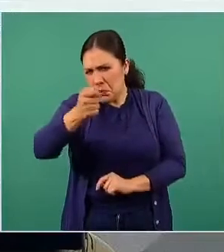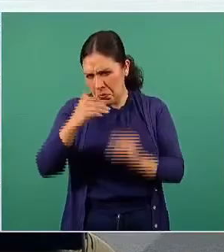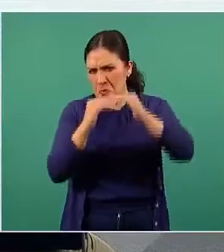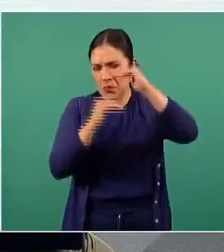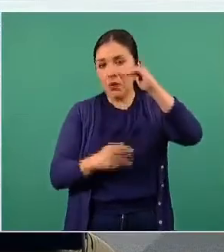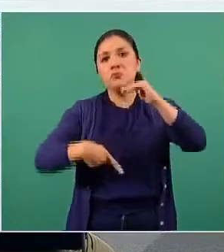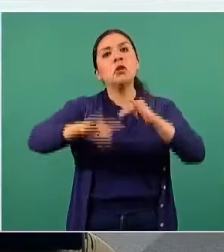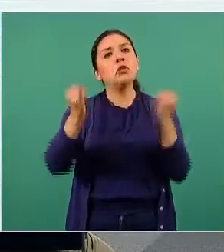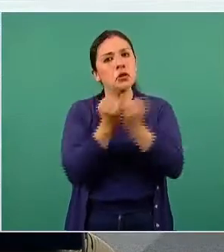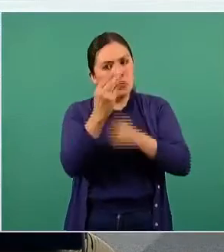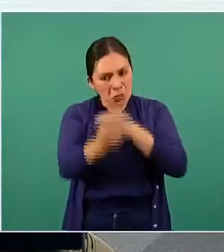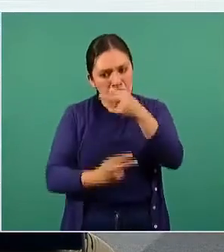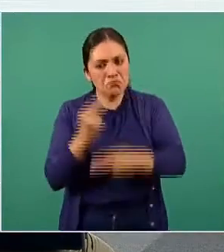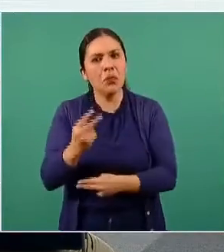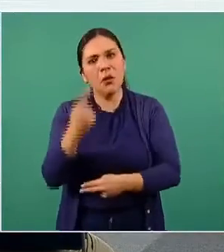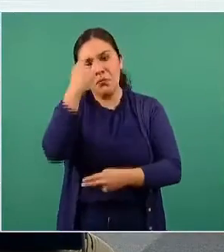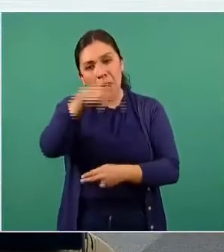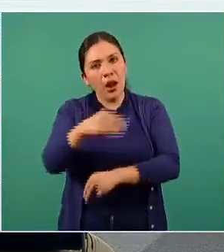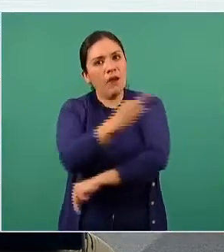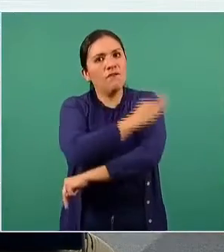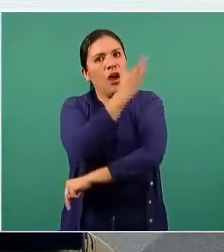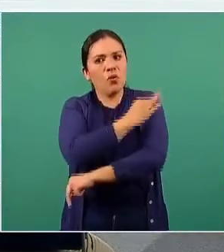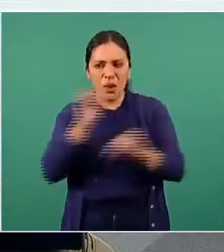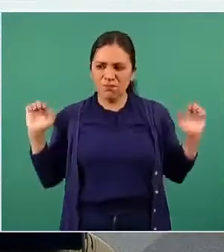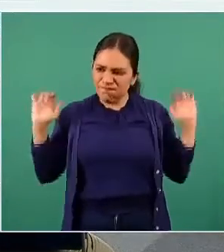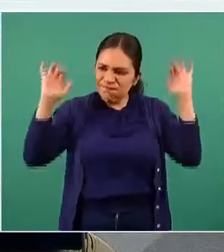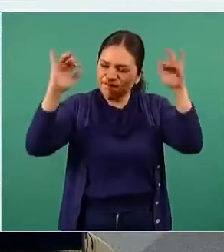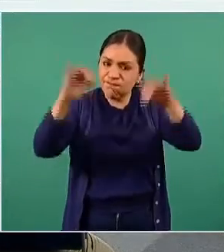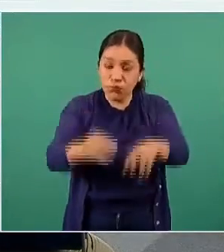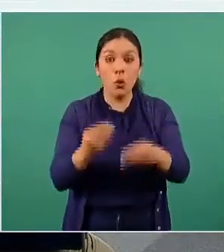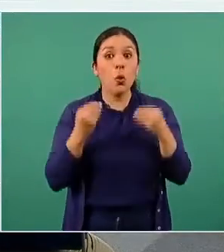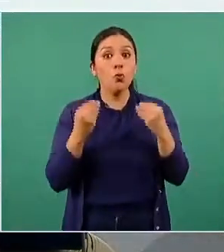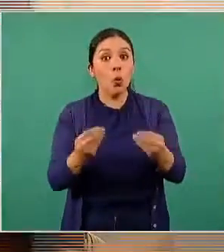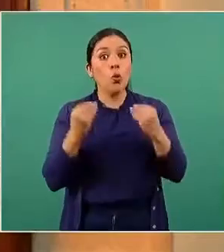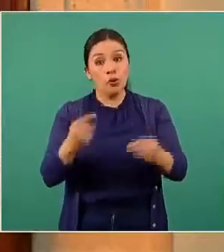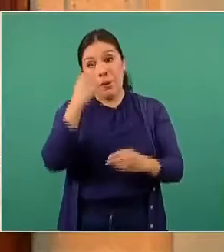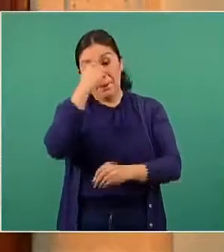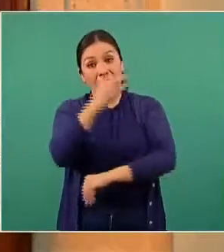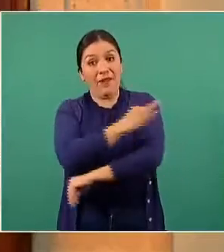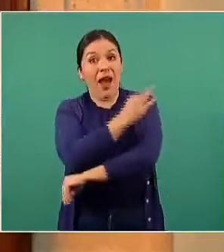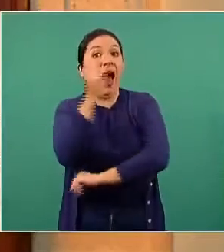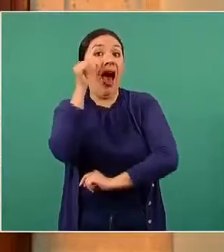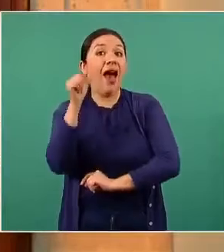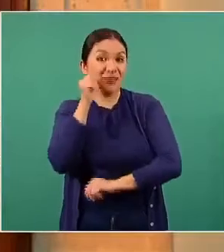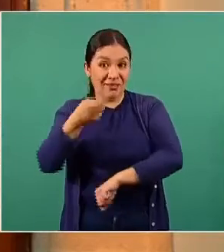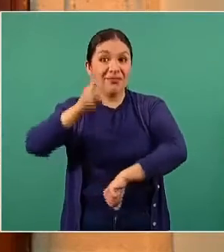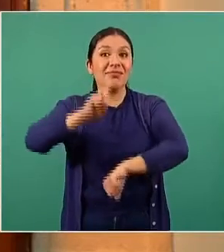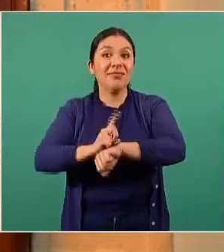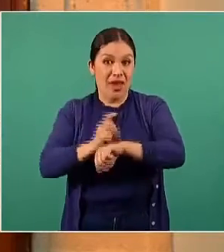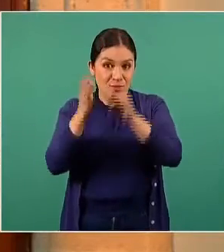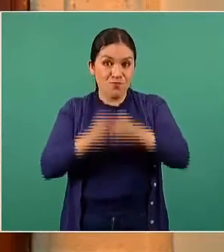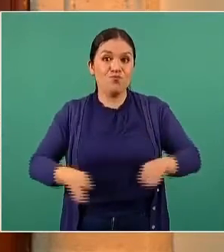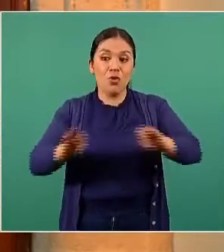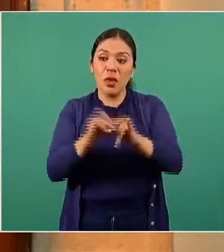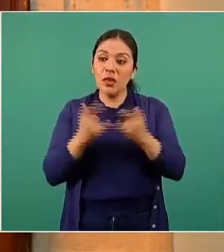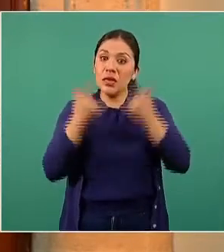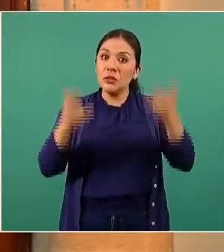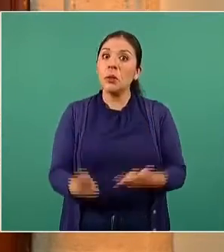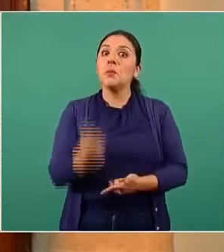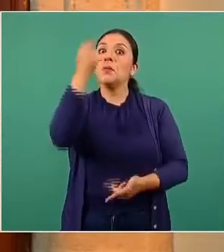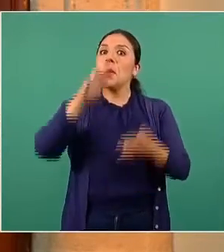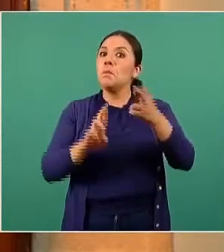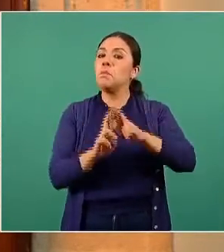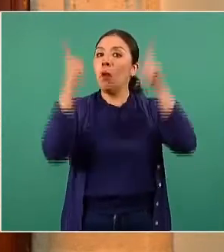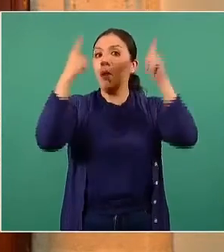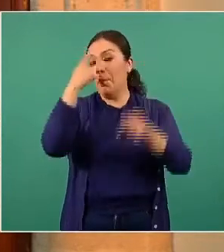también contribuyeron de manera importante con varias de las dosis aplicadas en este día histórico de la